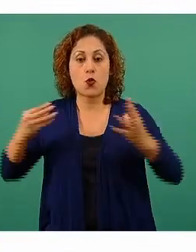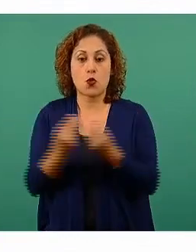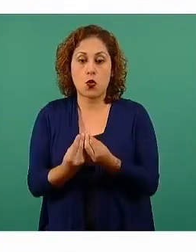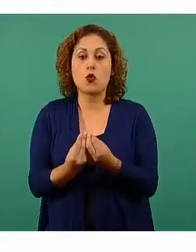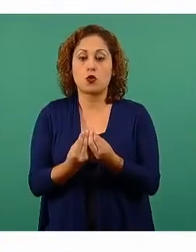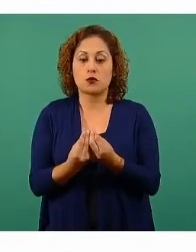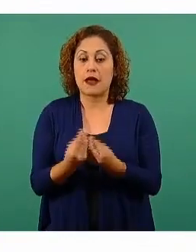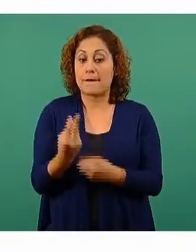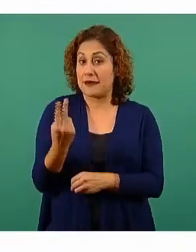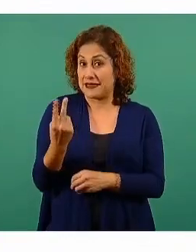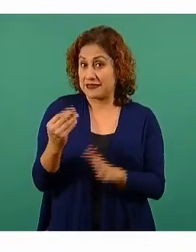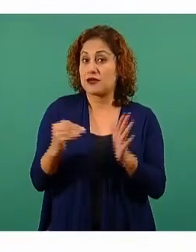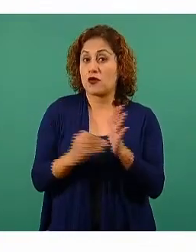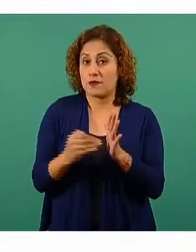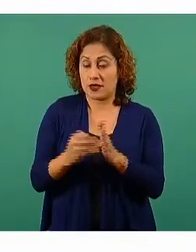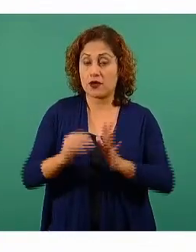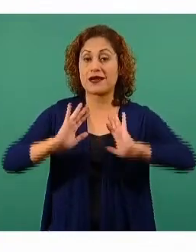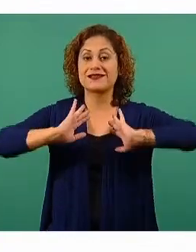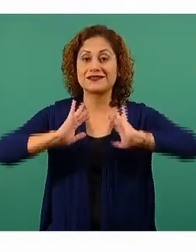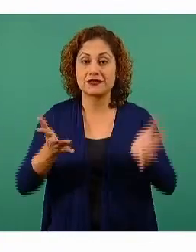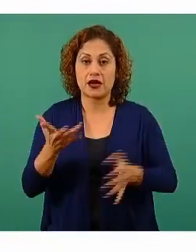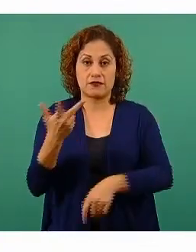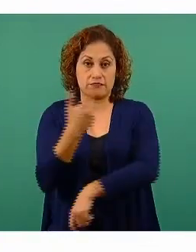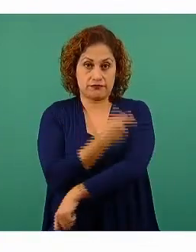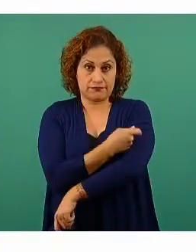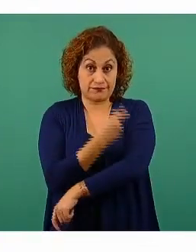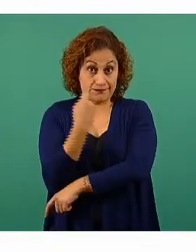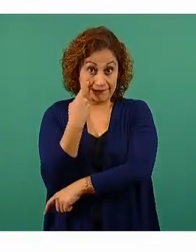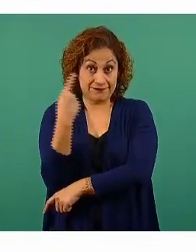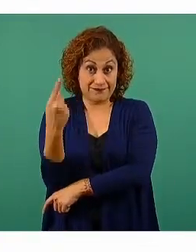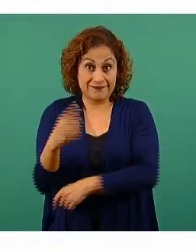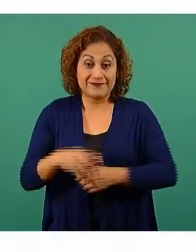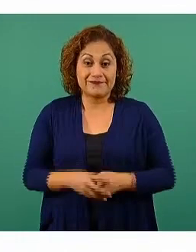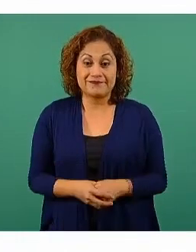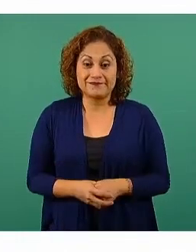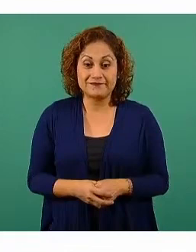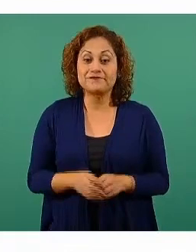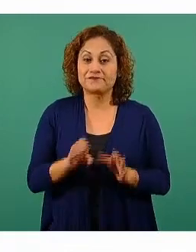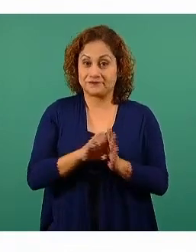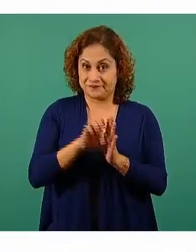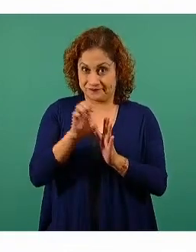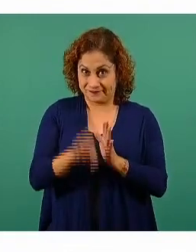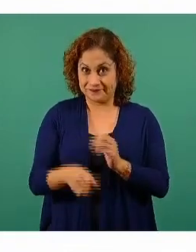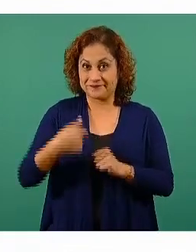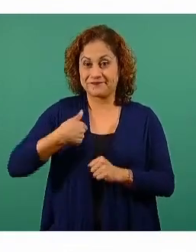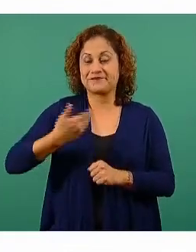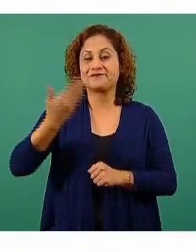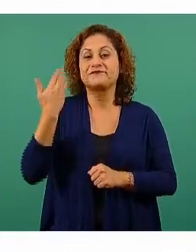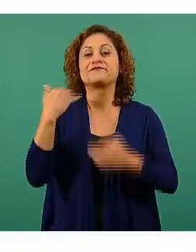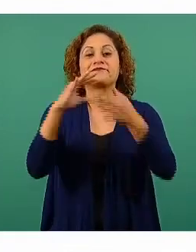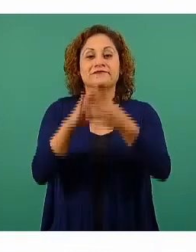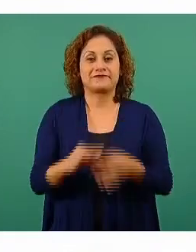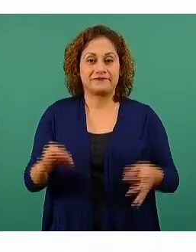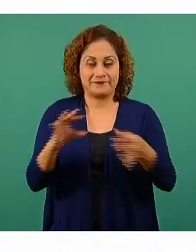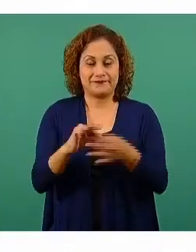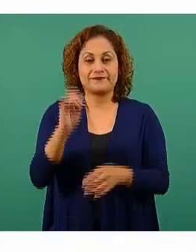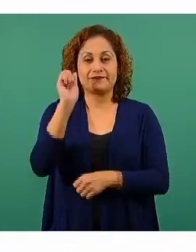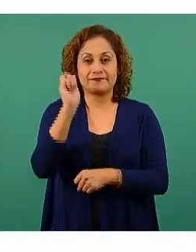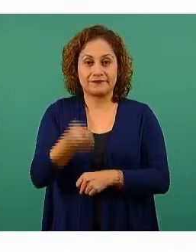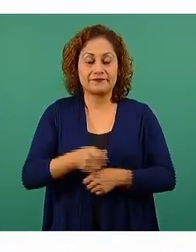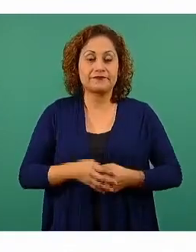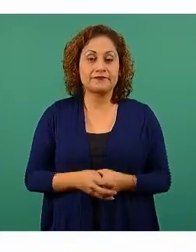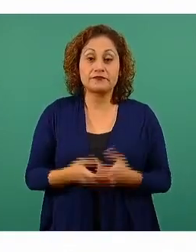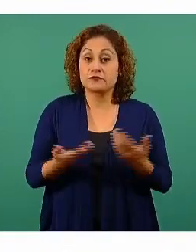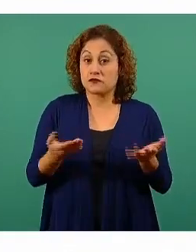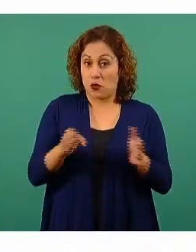millones, ya fueron aplicadas. Aquí vemos, es más, uno de los ejemplos de lo que hemos comentado en ocasiones previas. Si no